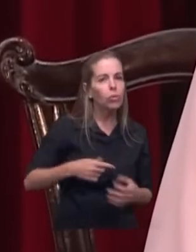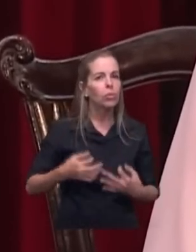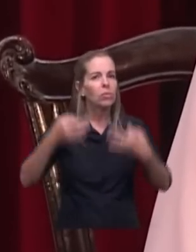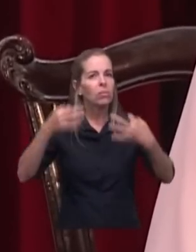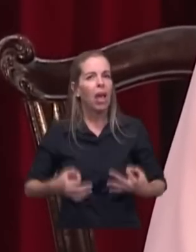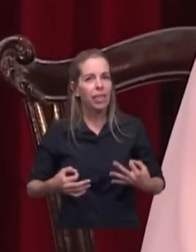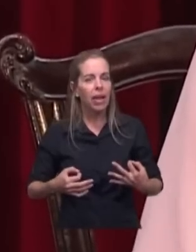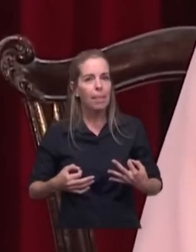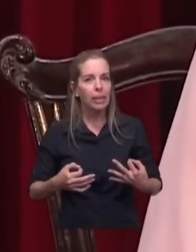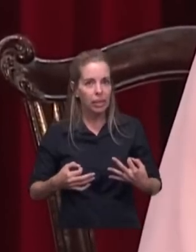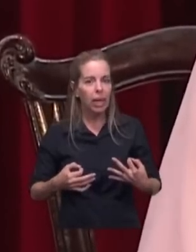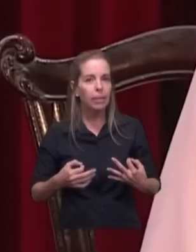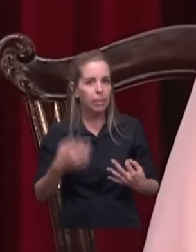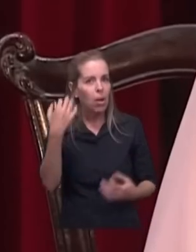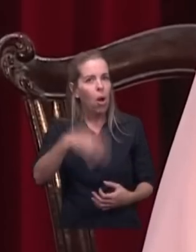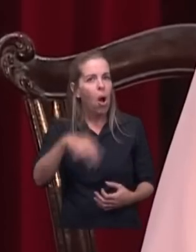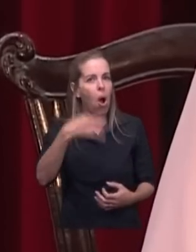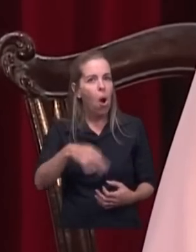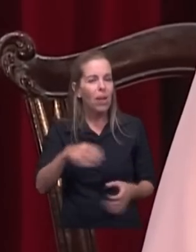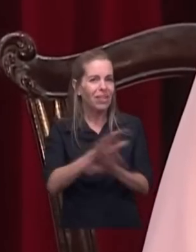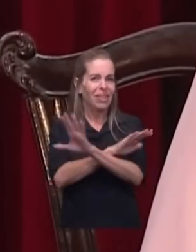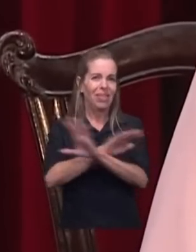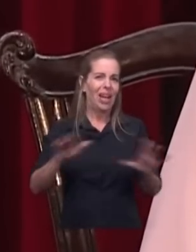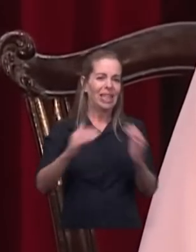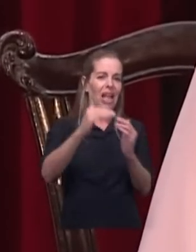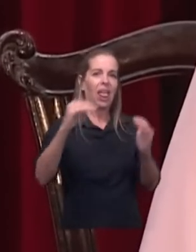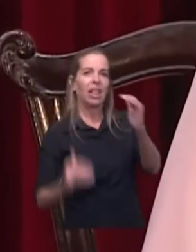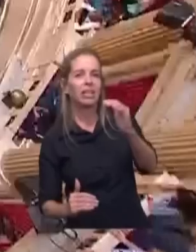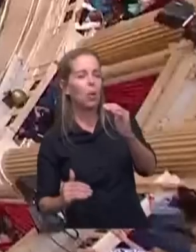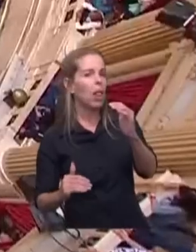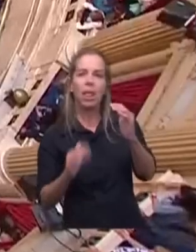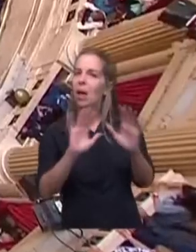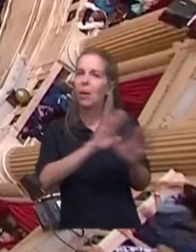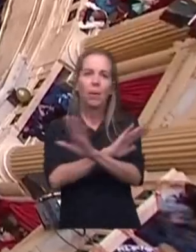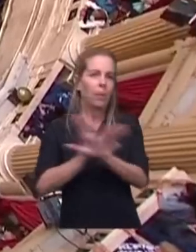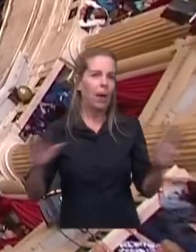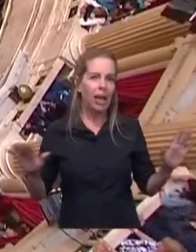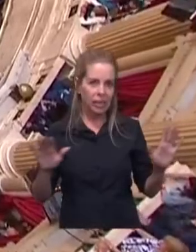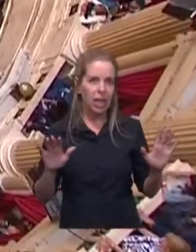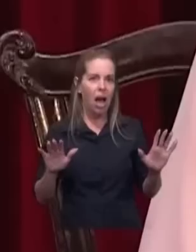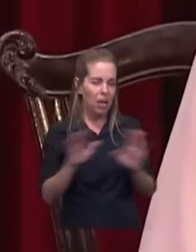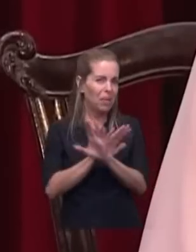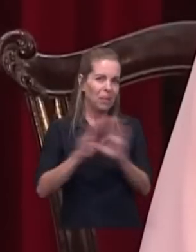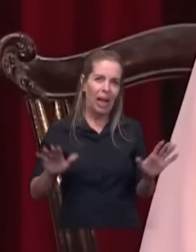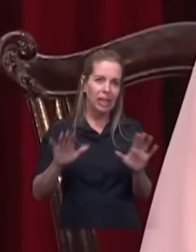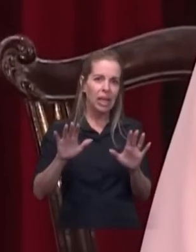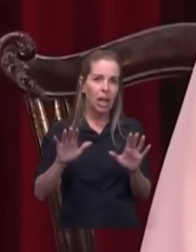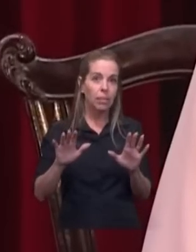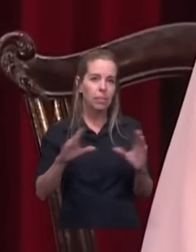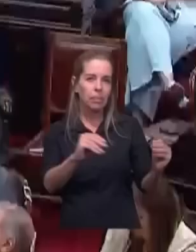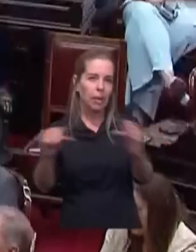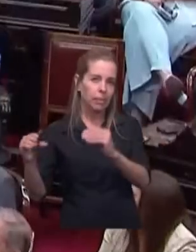éticamente, estamos obligados a poner fin a tanta desigualdad y sacar de la postergación.